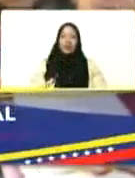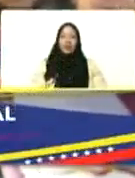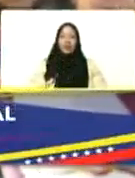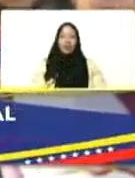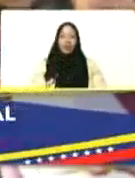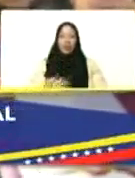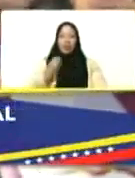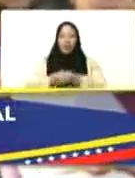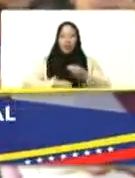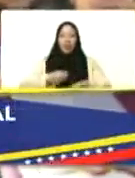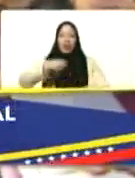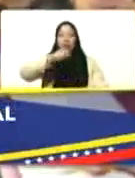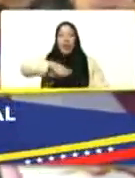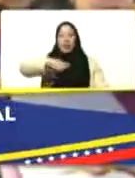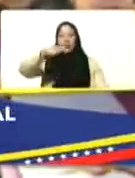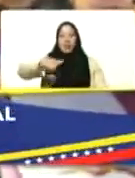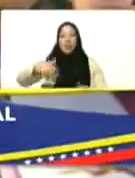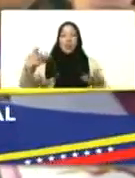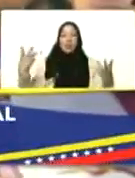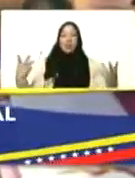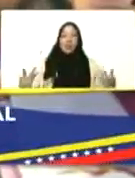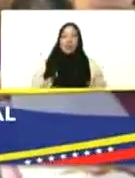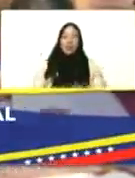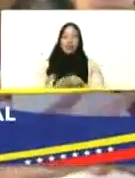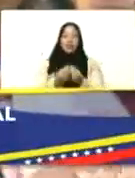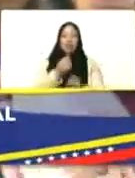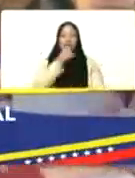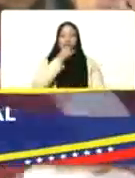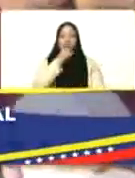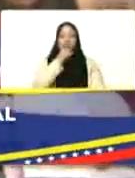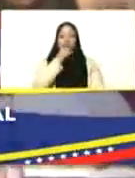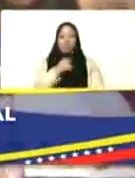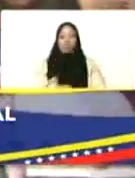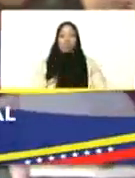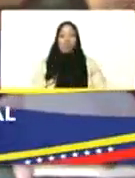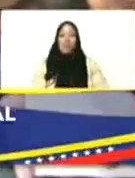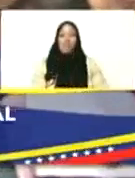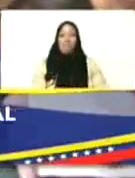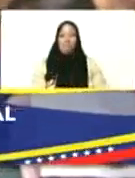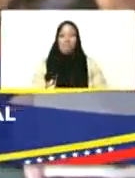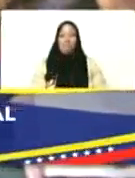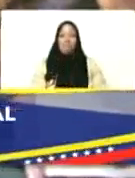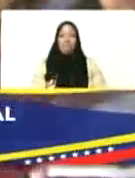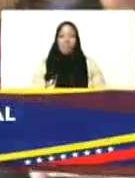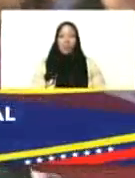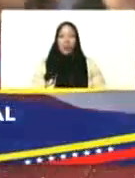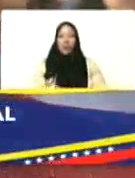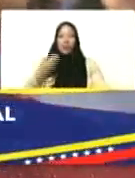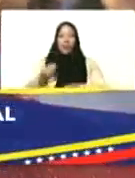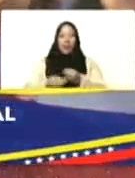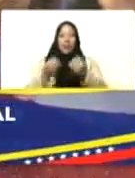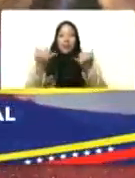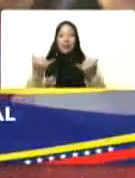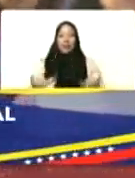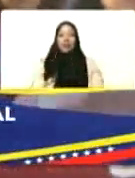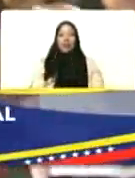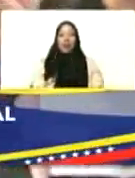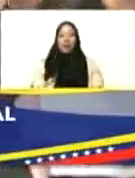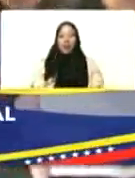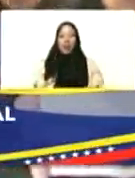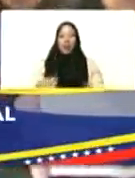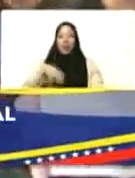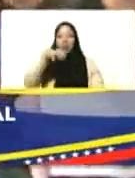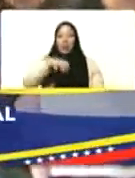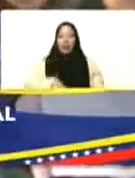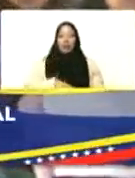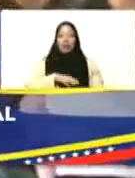cultura que trajo la colonia y la neocolonia. Allí está